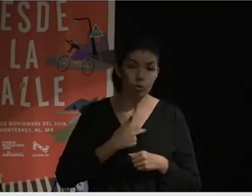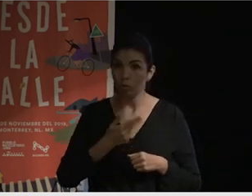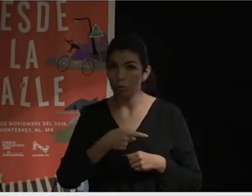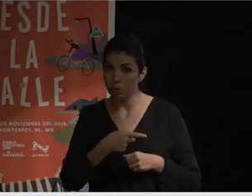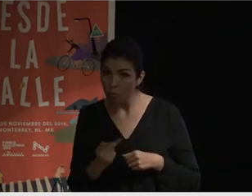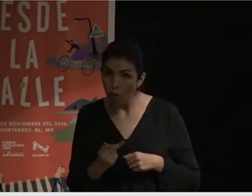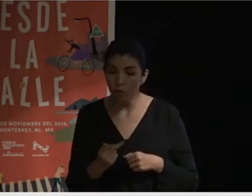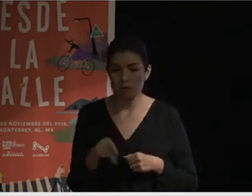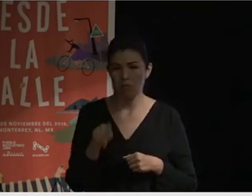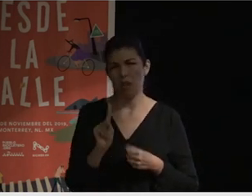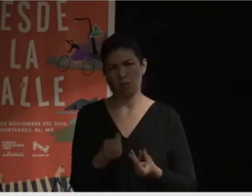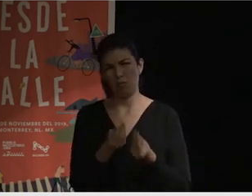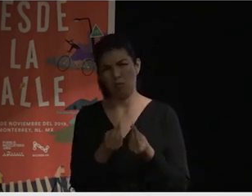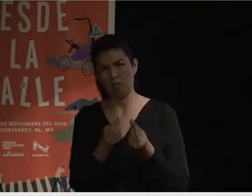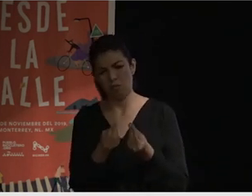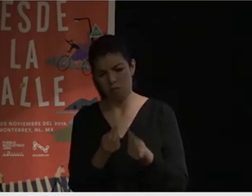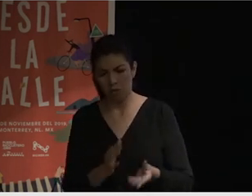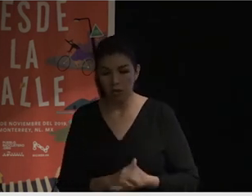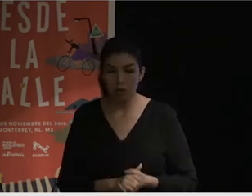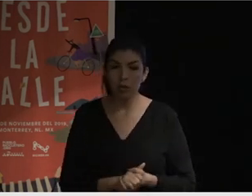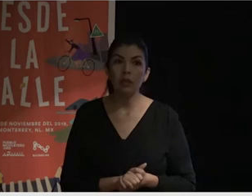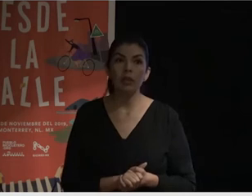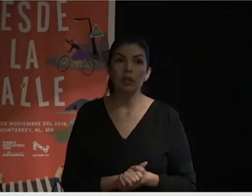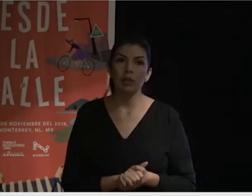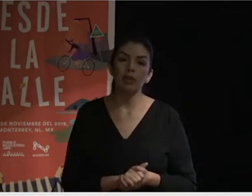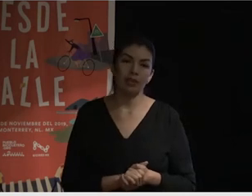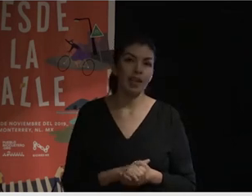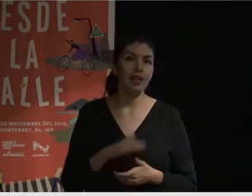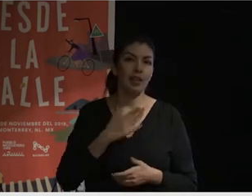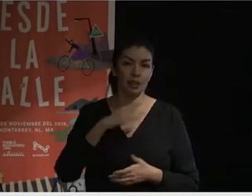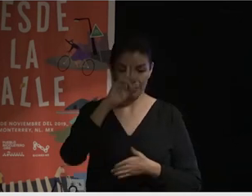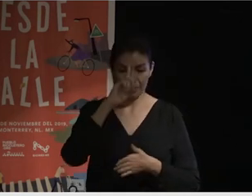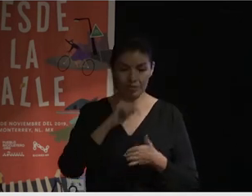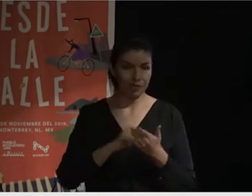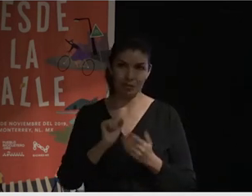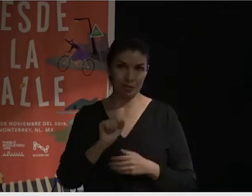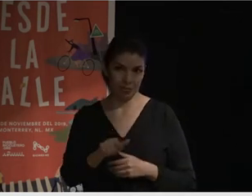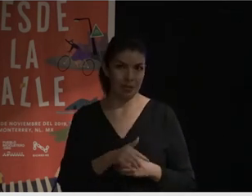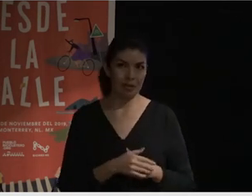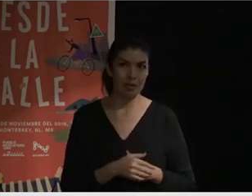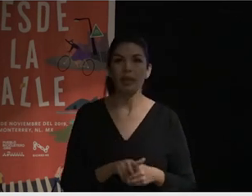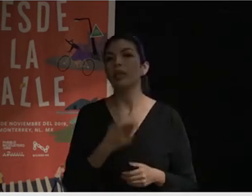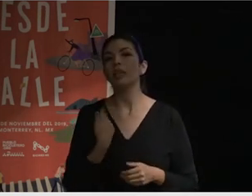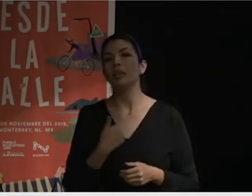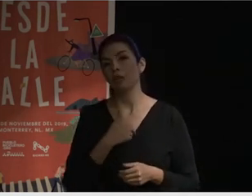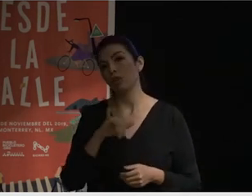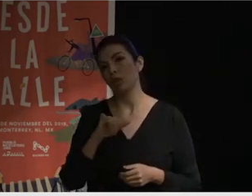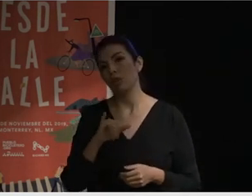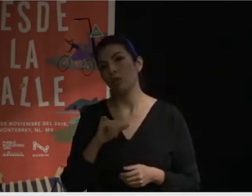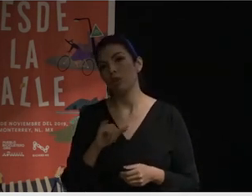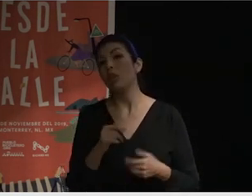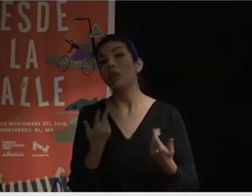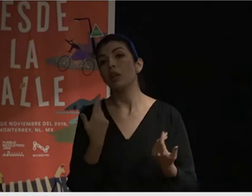que necesitamos y que merecemos empezar a construir pueden ser llevadas por este colectivo. Y